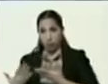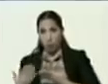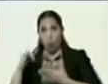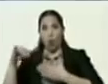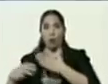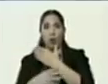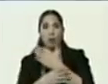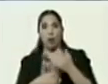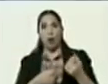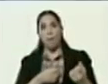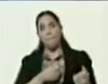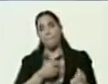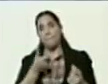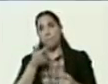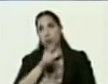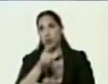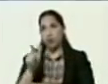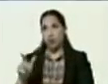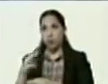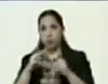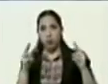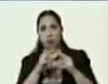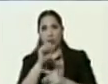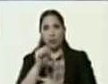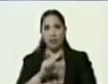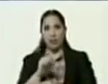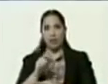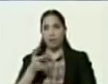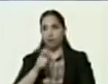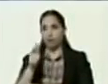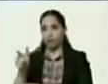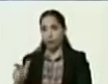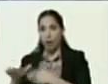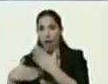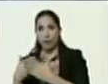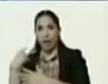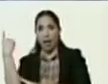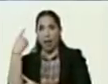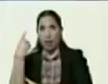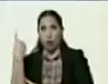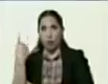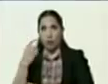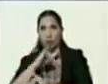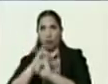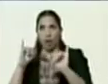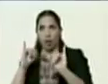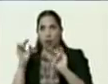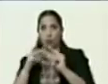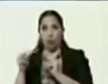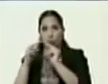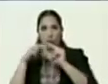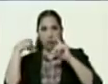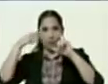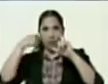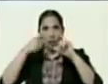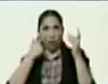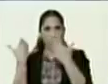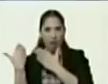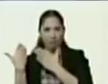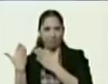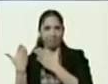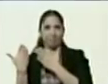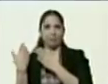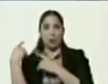traslada del puerto Santander hacia los helicópteros están harto conocidos esos videos esos son